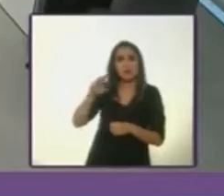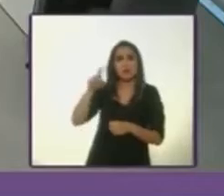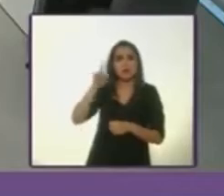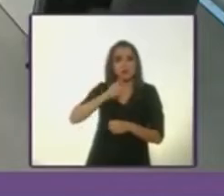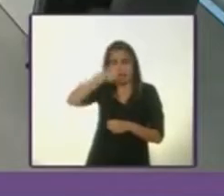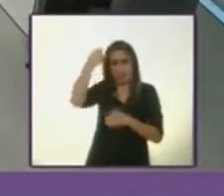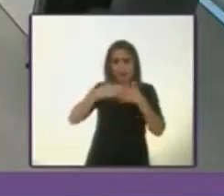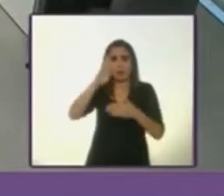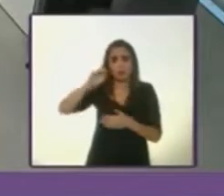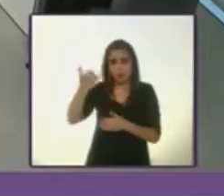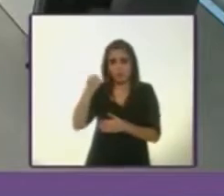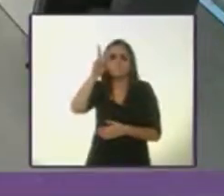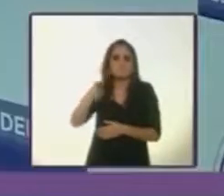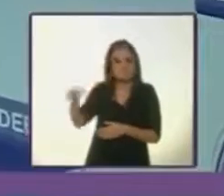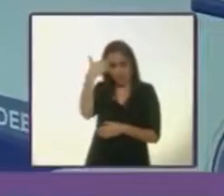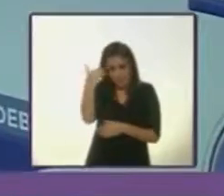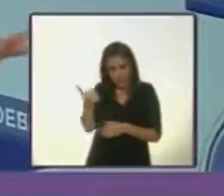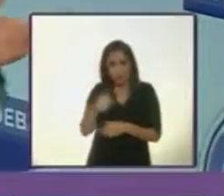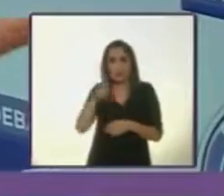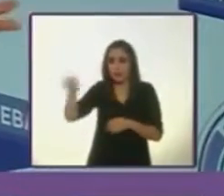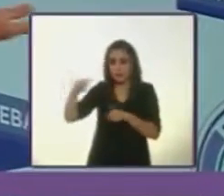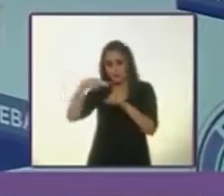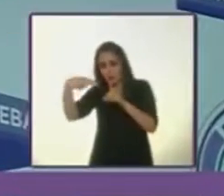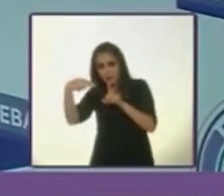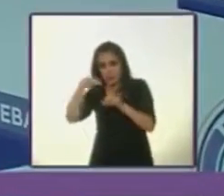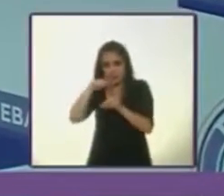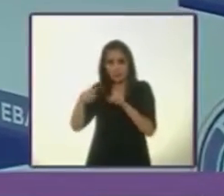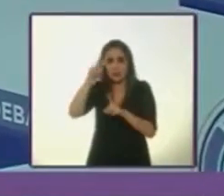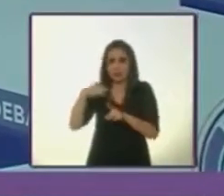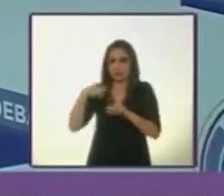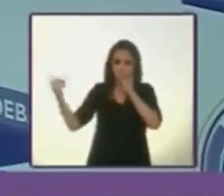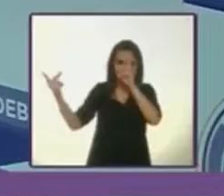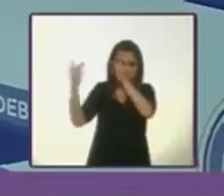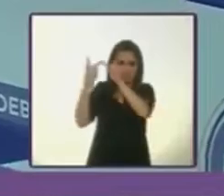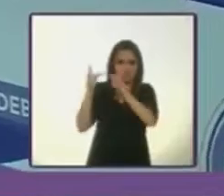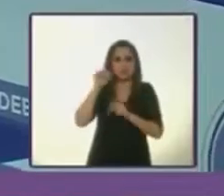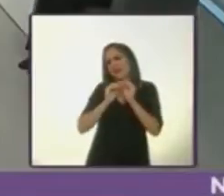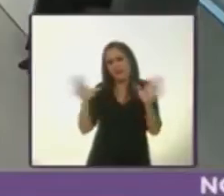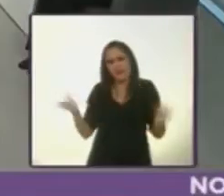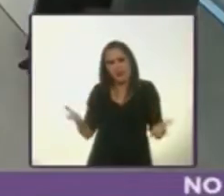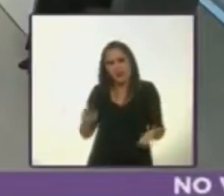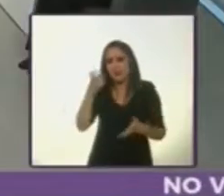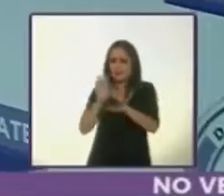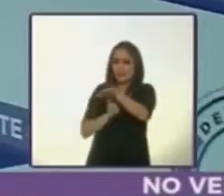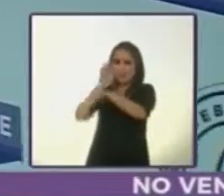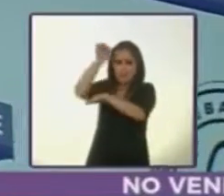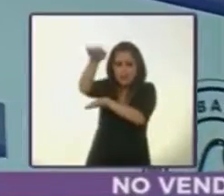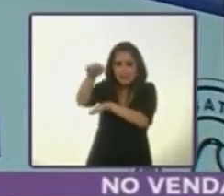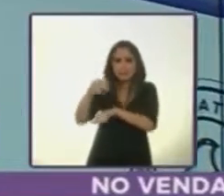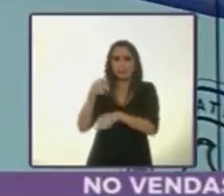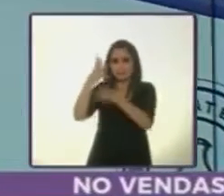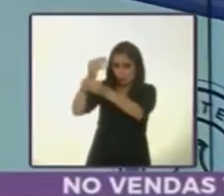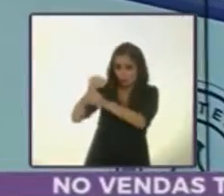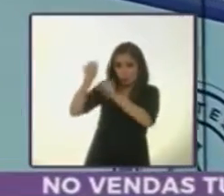y memes que la convirtieron en trending topic en las redes sociales. Y es que la abanderada del partido Nueva Alianza llamó la atención con sus ademanes y señalamientos